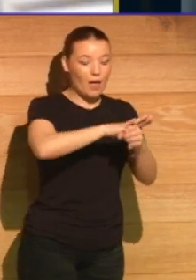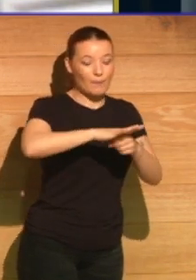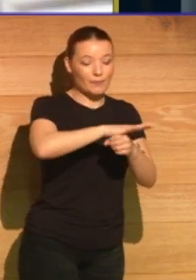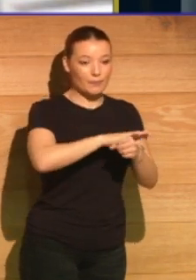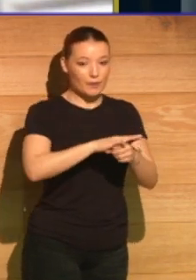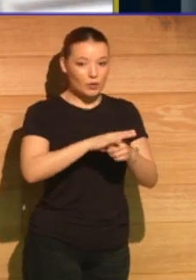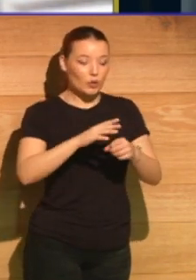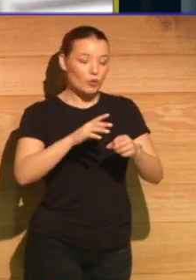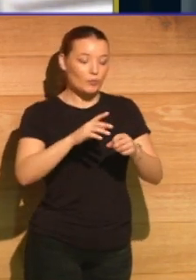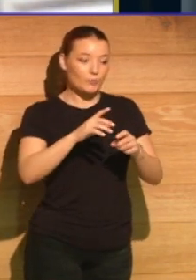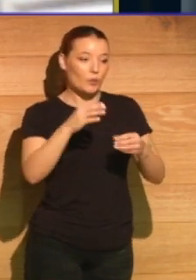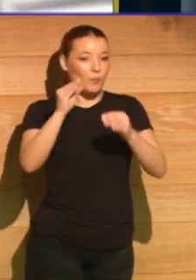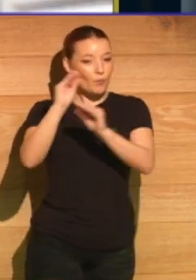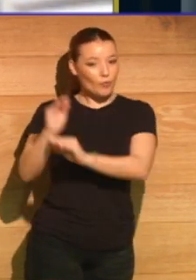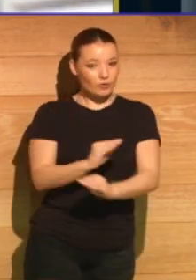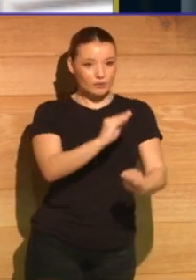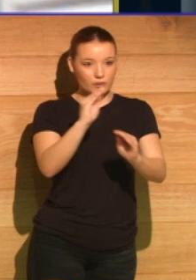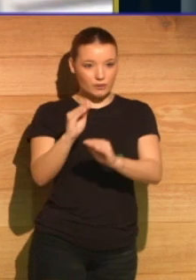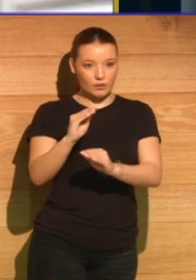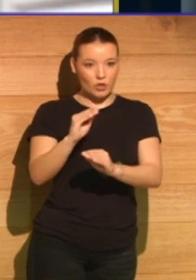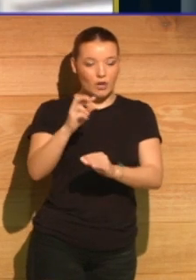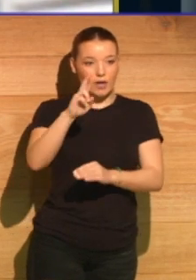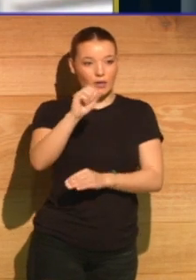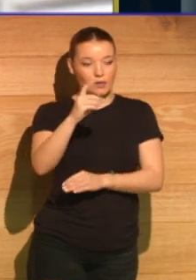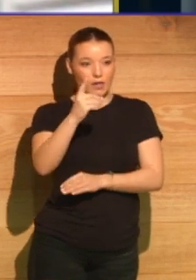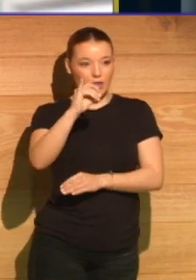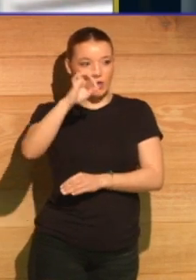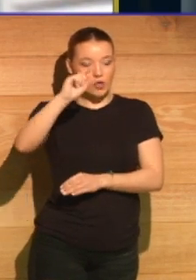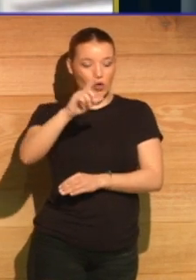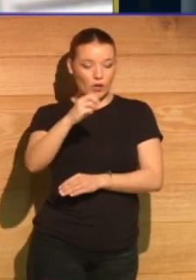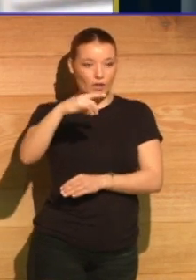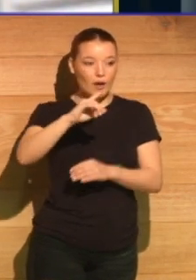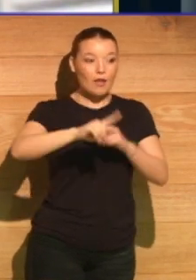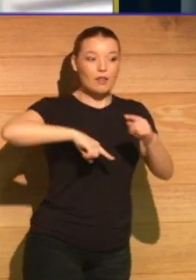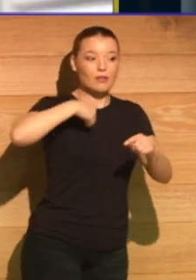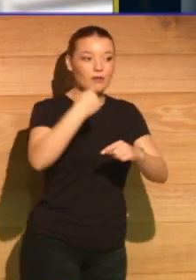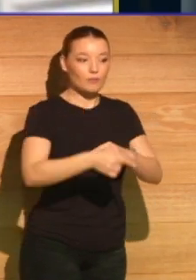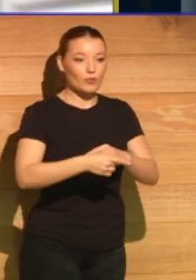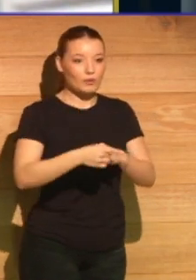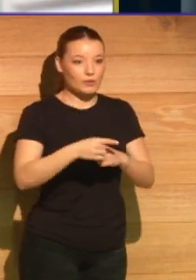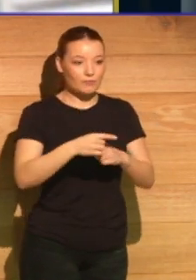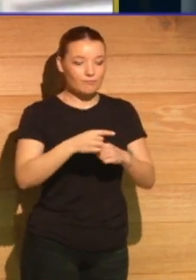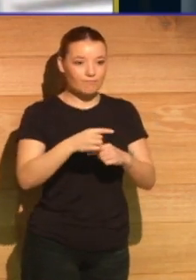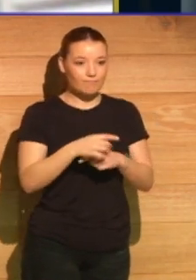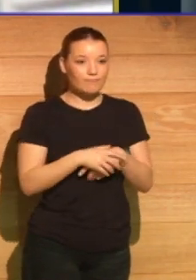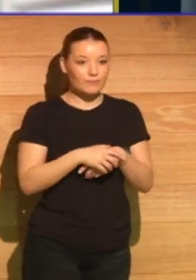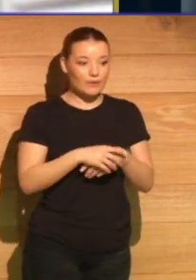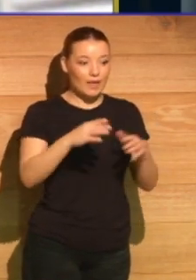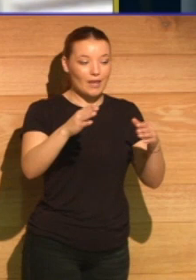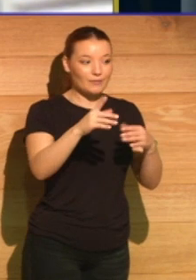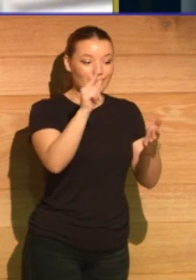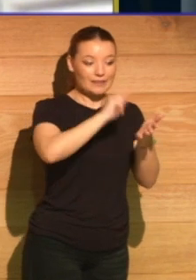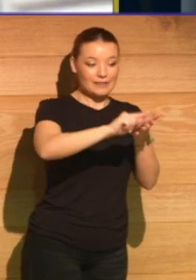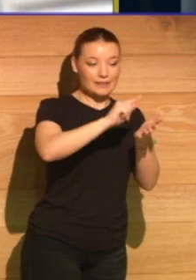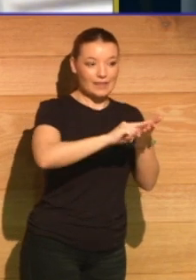protección radiológica, pero no tardó en encontrar a Nextdoor Publisher en su camino y ahora es una maravillosa